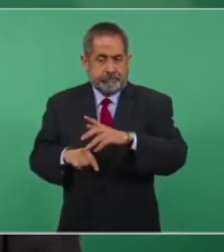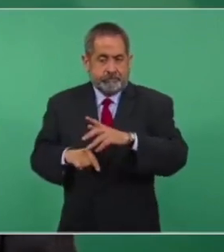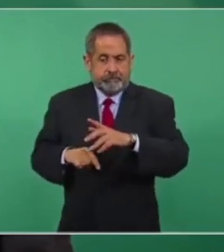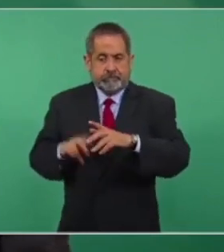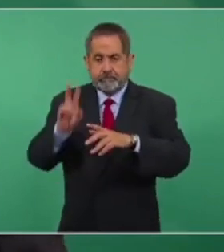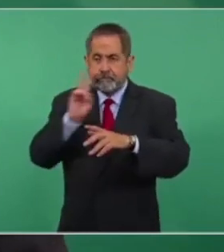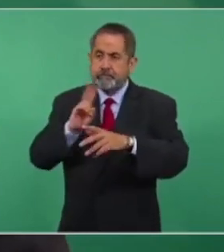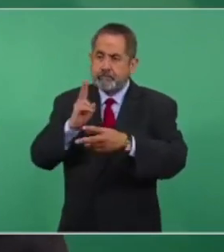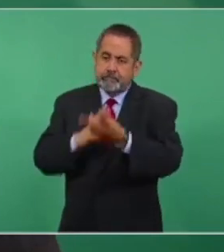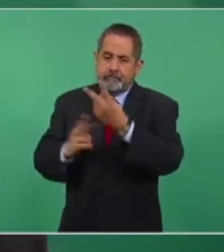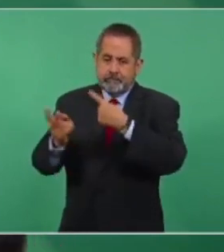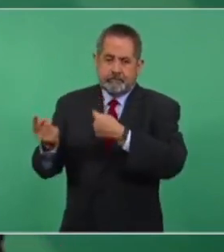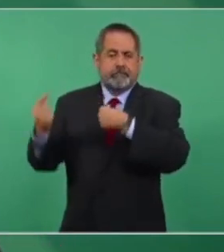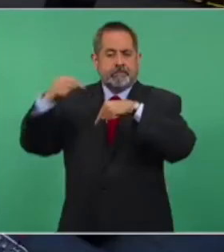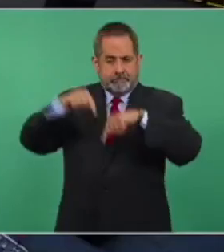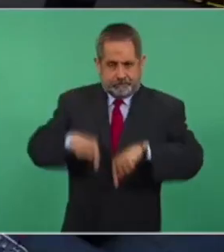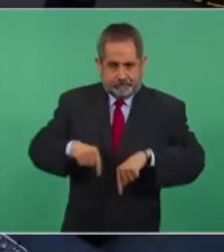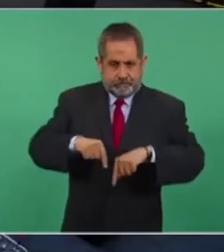podrían venir aquí